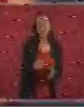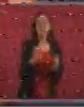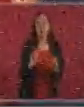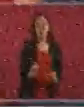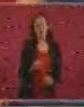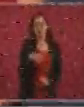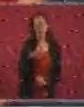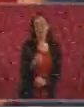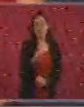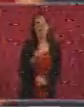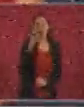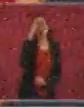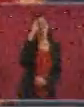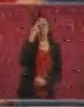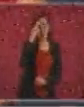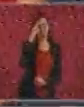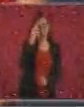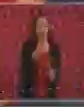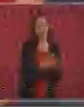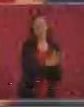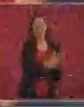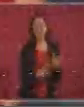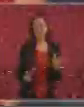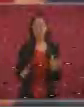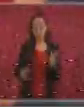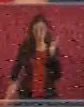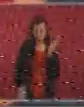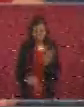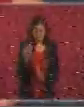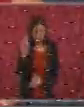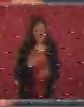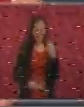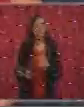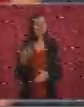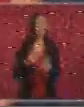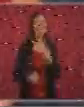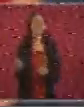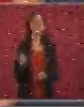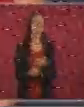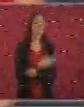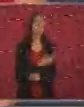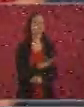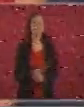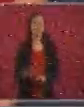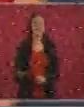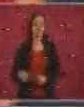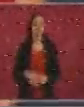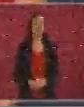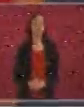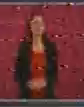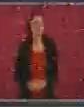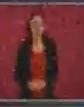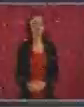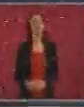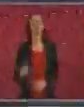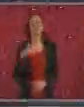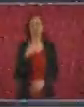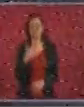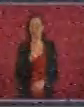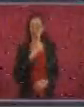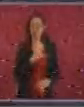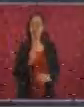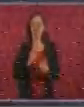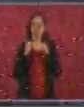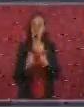y quienes reclutan a los beneficiarios de los programas sociales. Pero no se ha visto la operación. Pero no se siente la operación. Ni o al menos en el